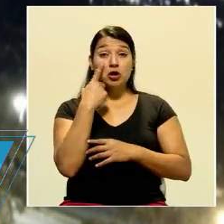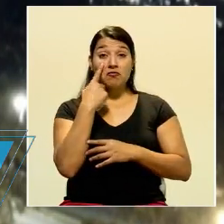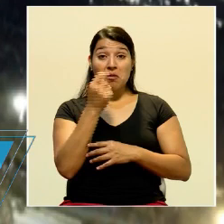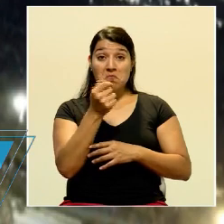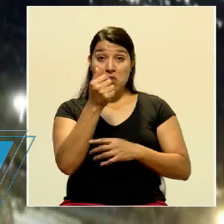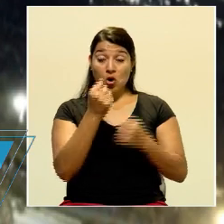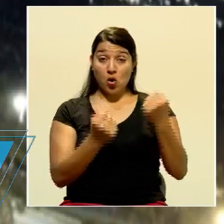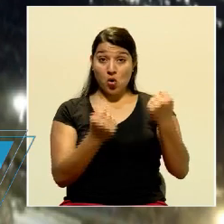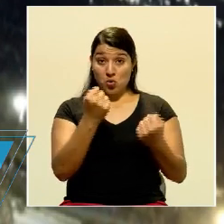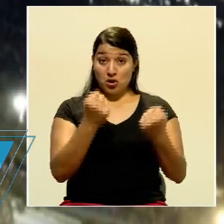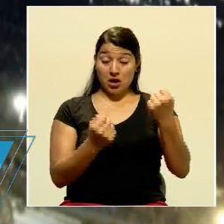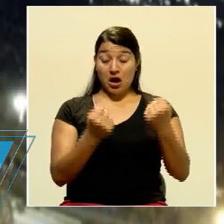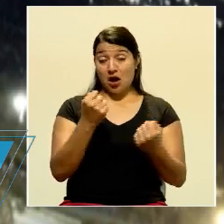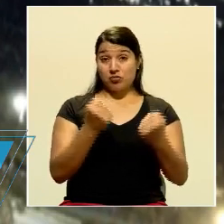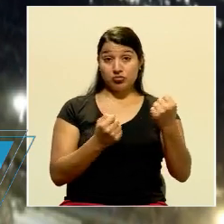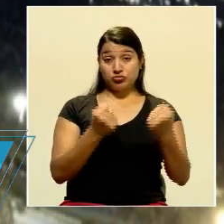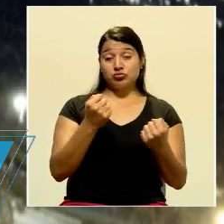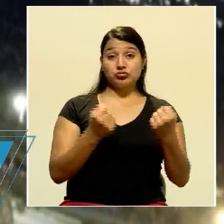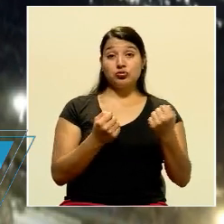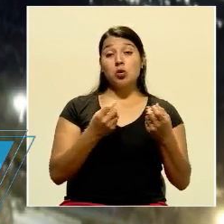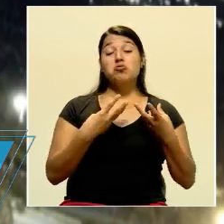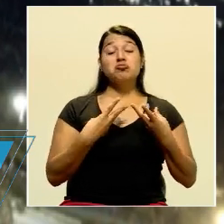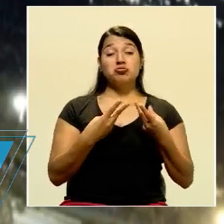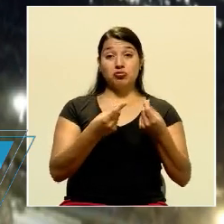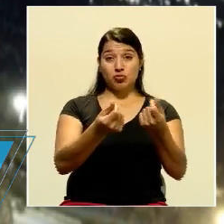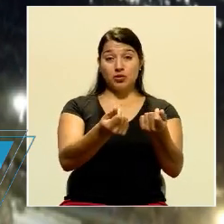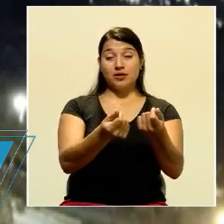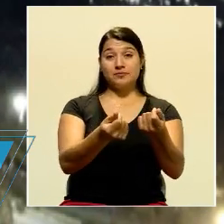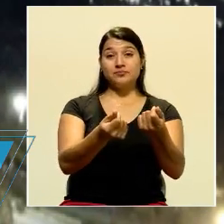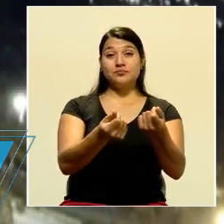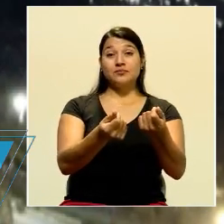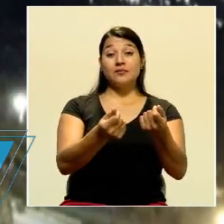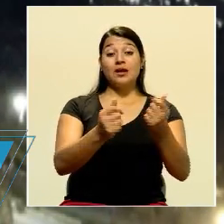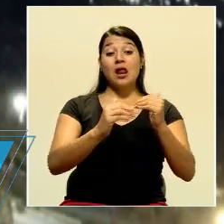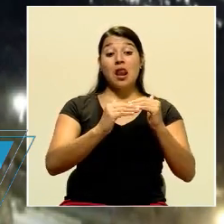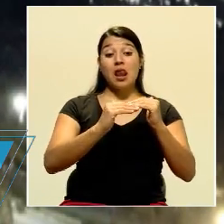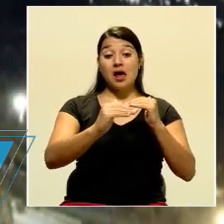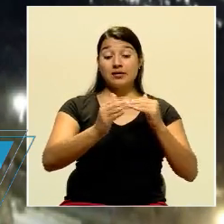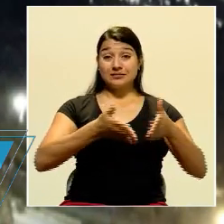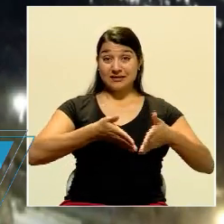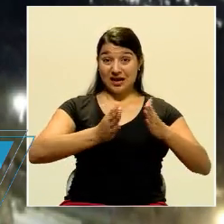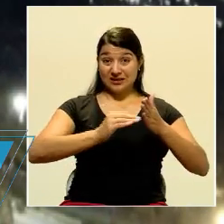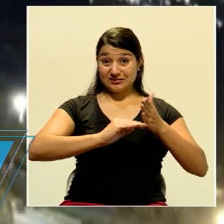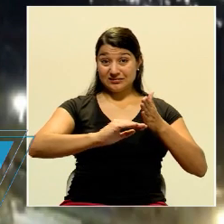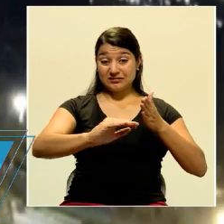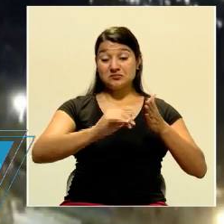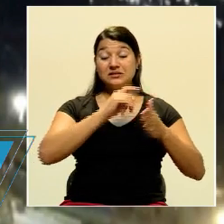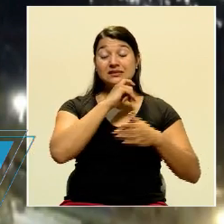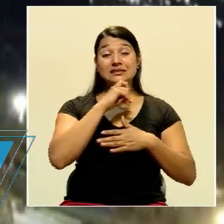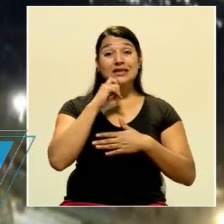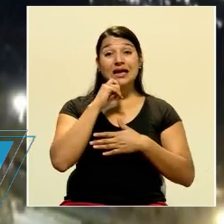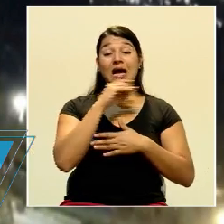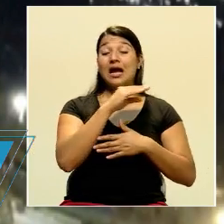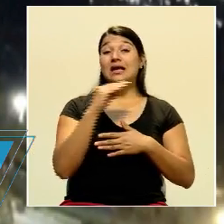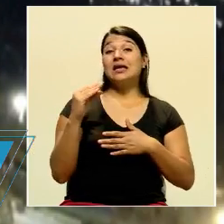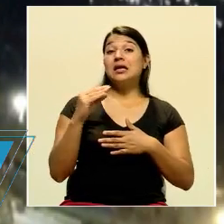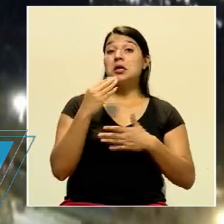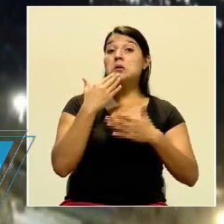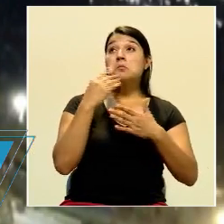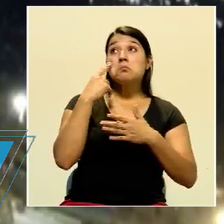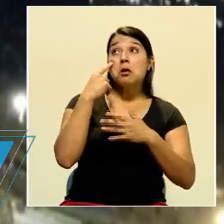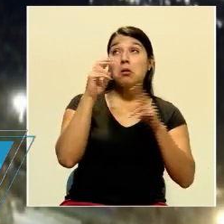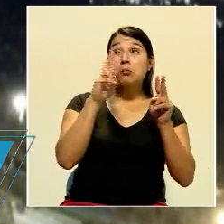bastante despejada, la circulación es muy fluida, la superficie de rodaje está seca y hay